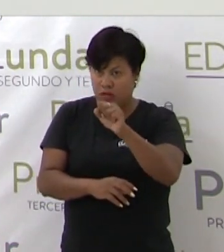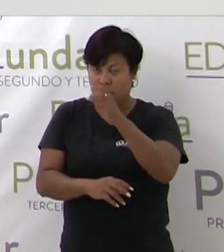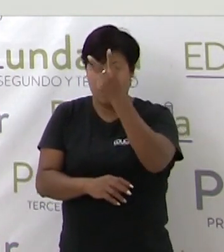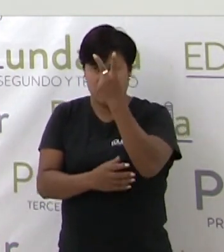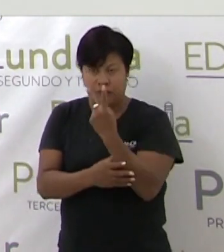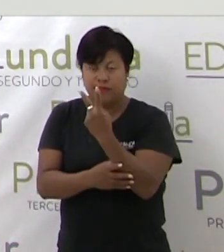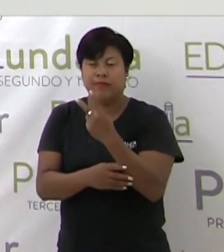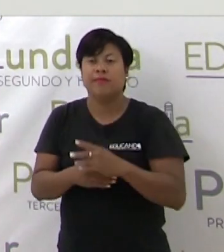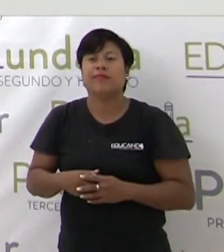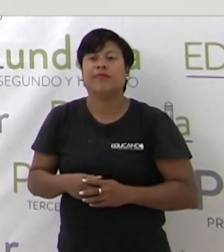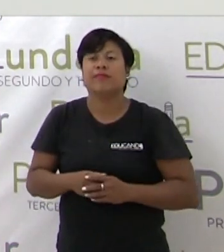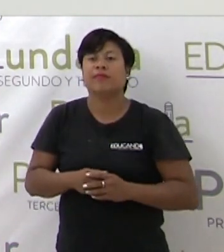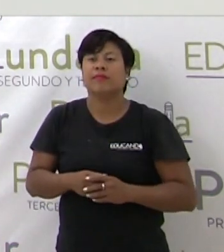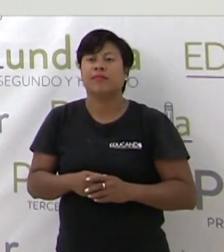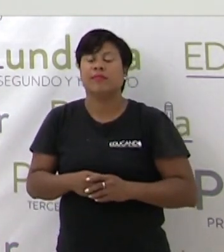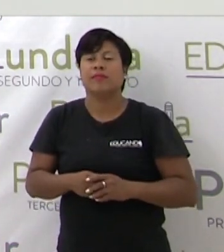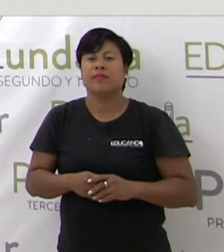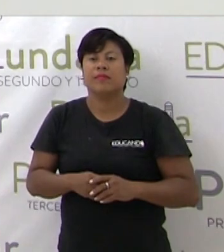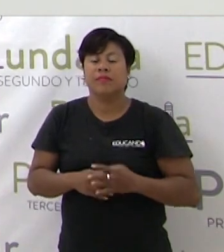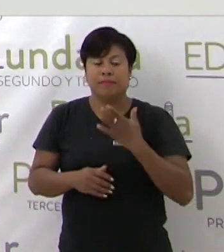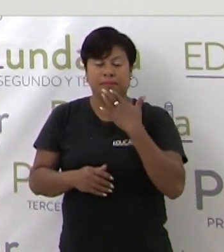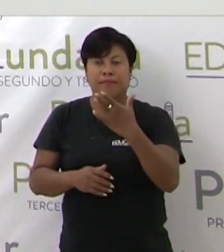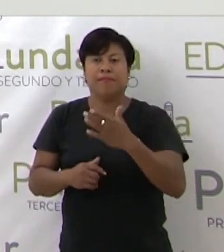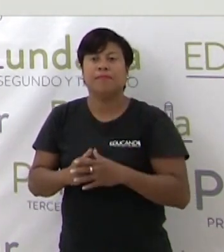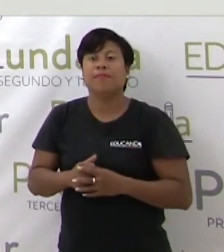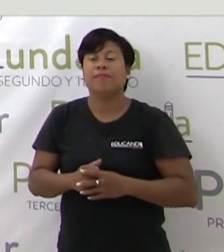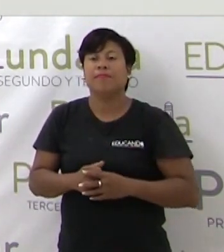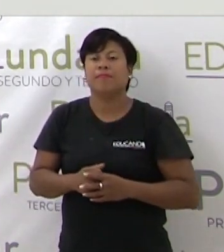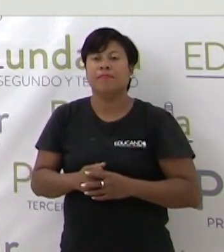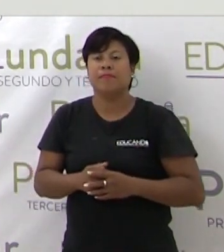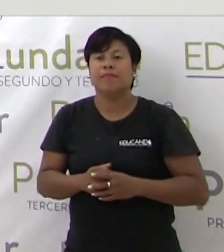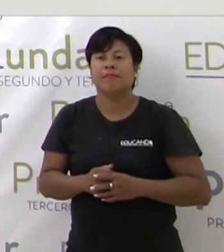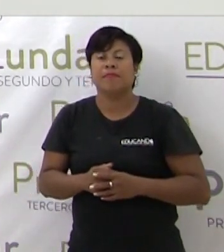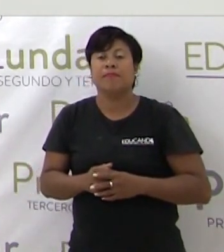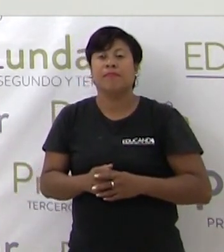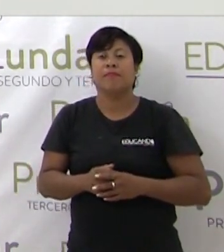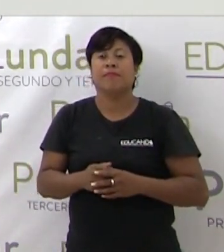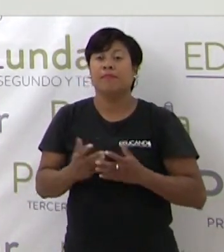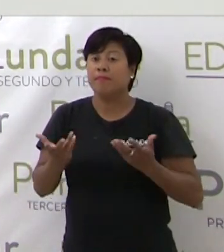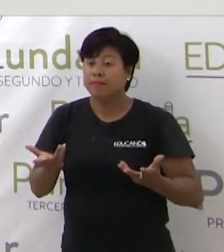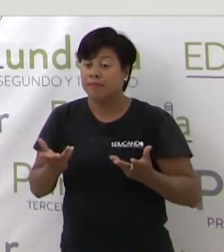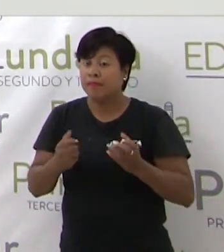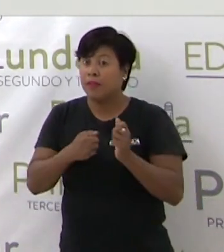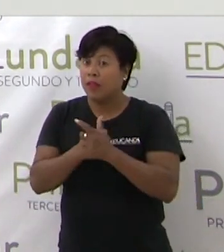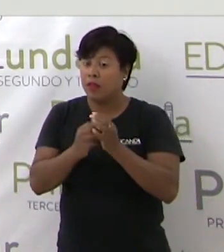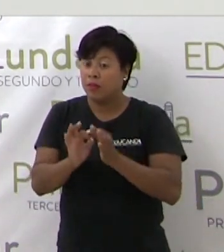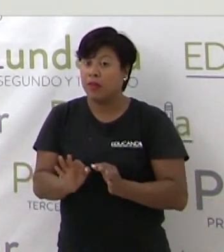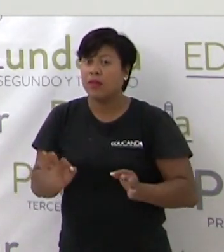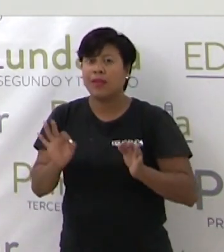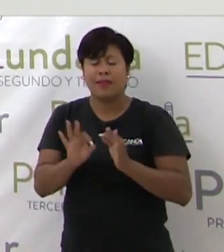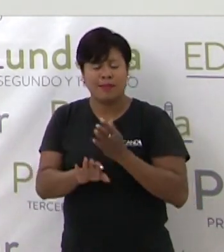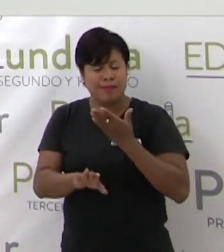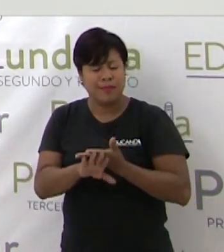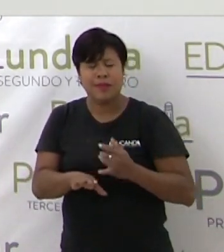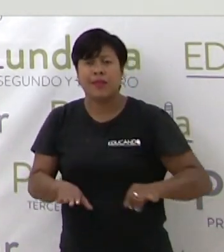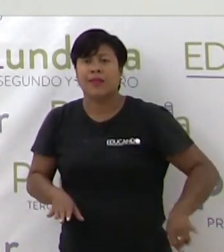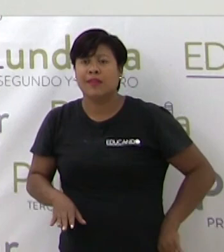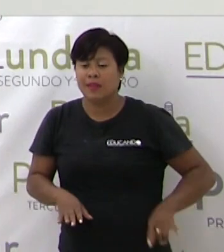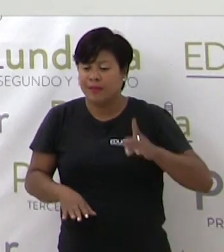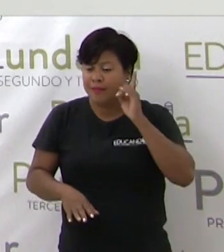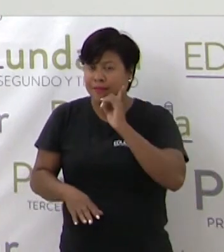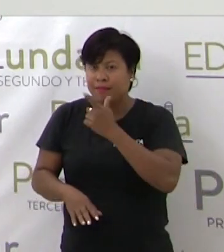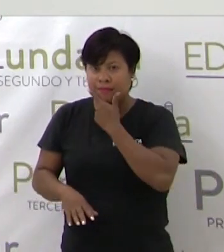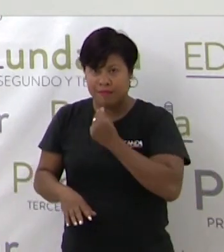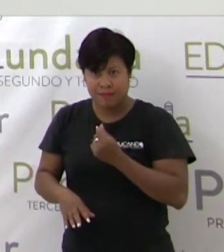el radio. Muy bien. Y el último dato muy importante, muy interesante también, mis niñas,